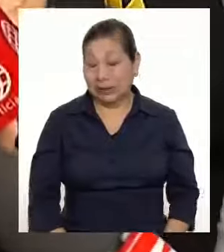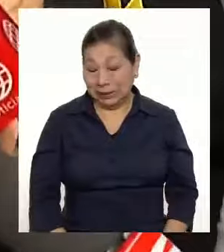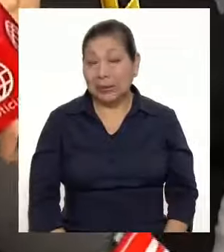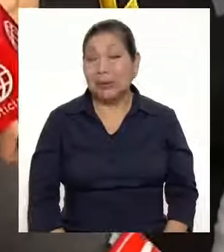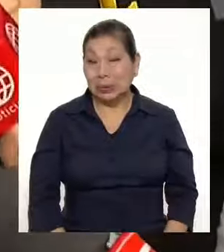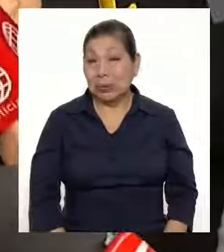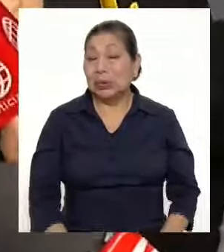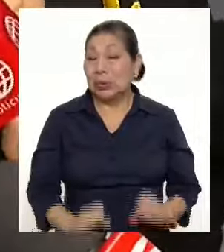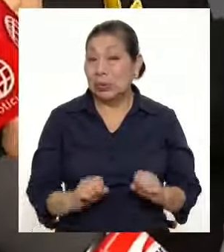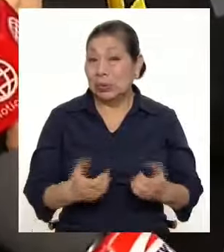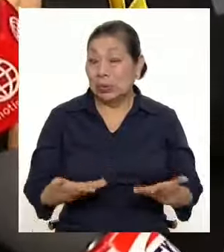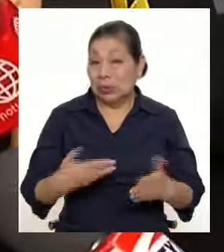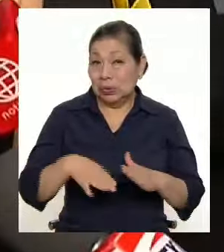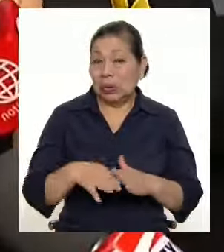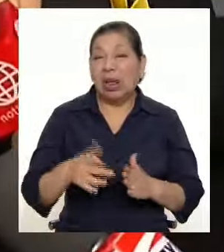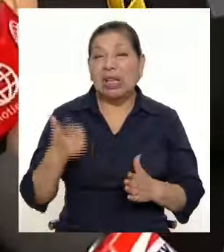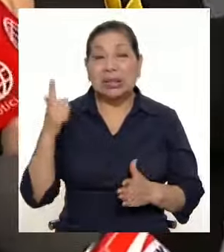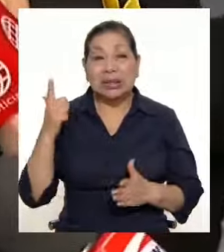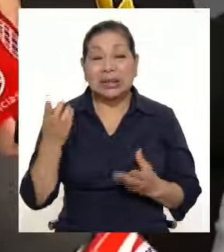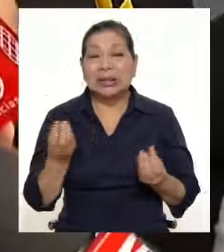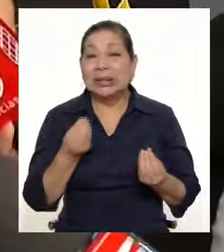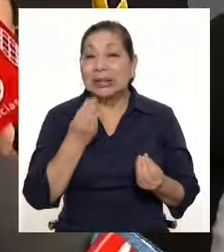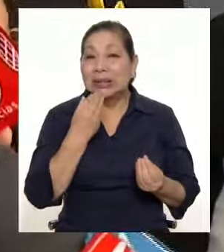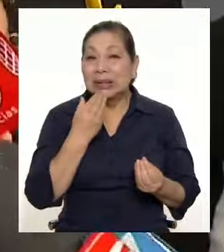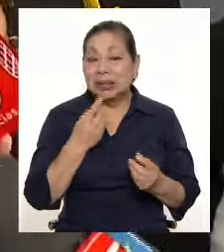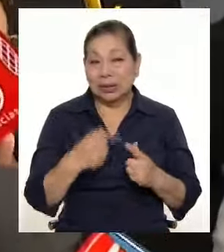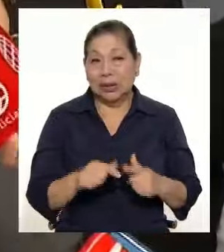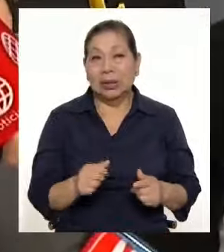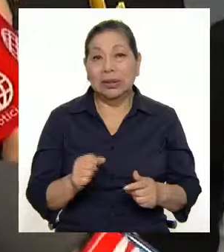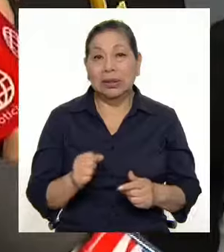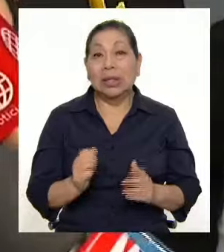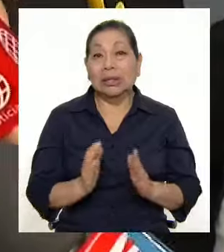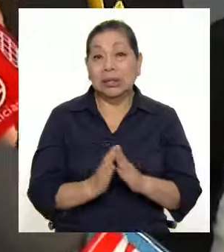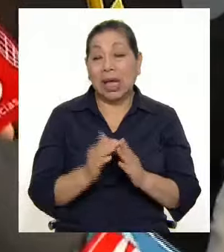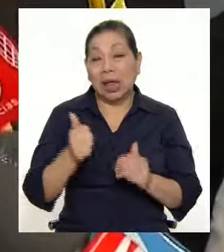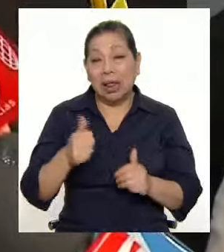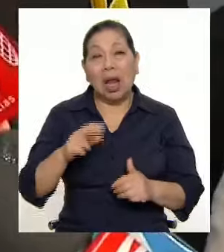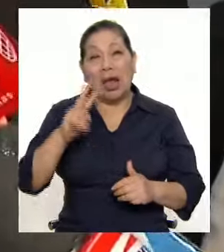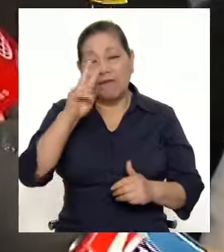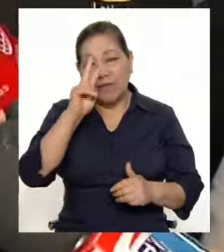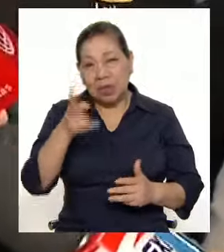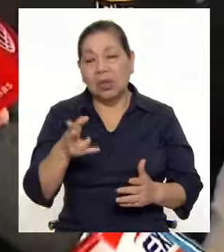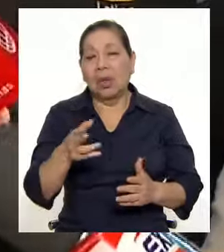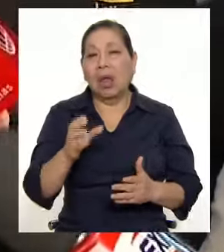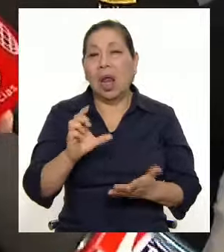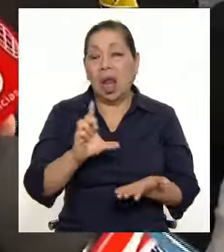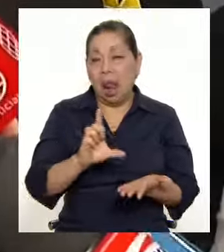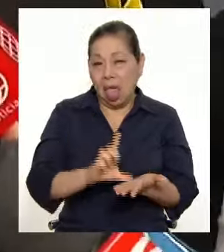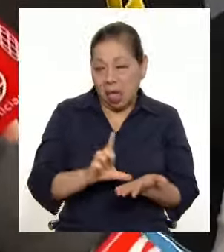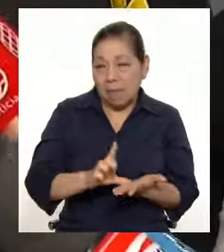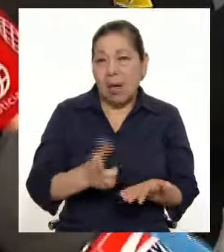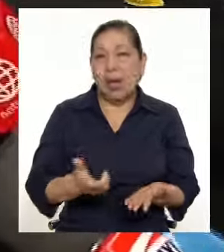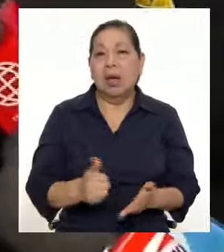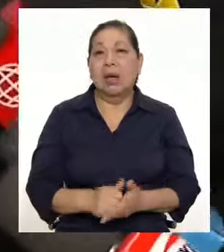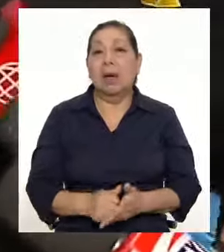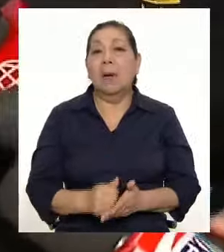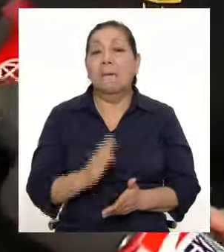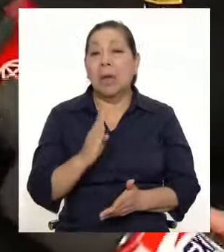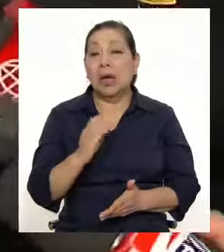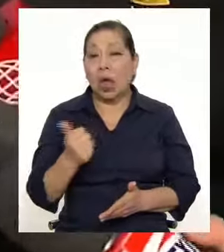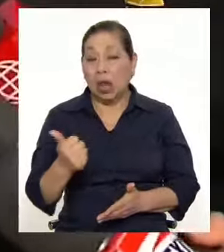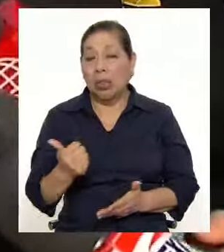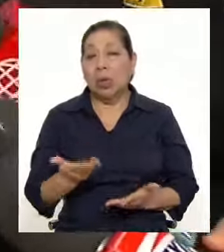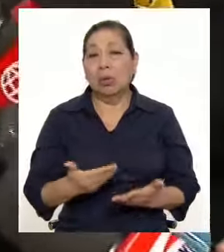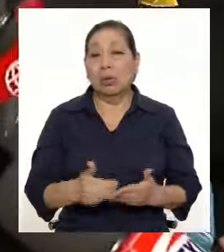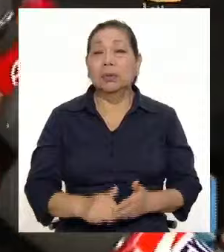organización criminal, que estaría liderando los distritos de Santa Anita, La Victoria, Cercado de Lima, Barrios Altos,